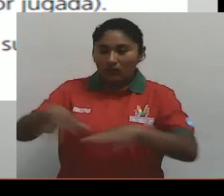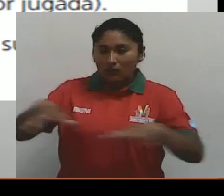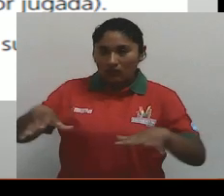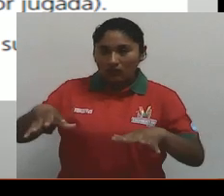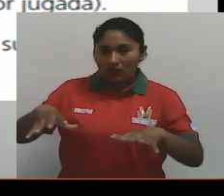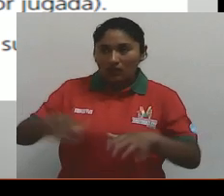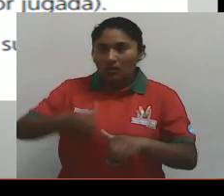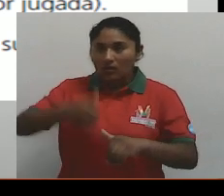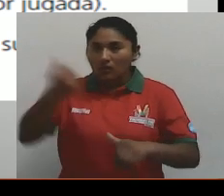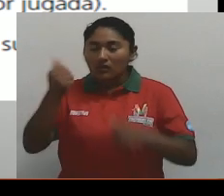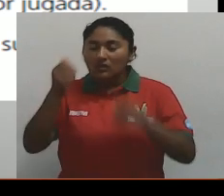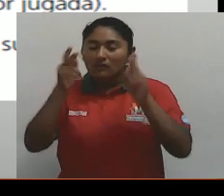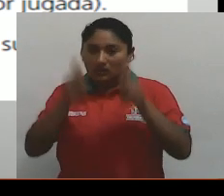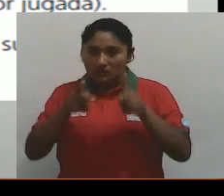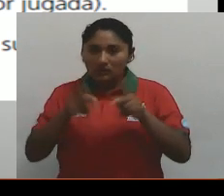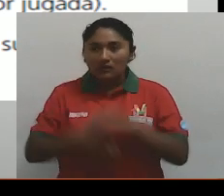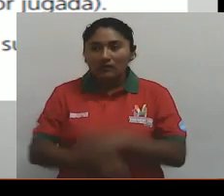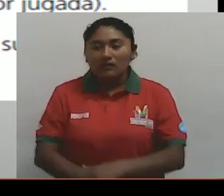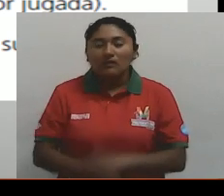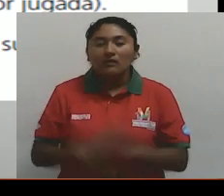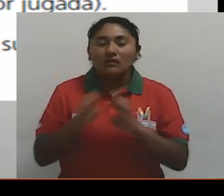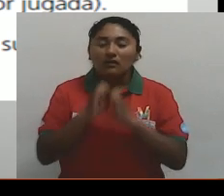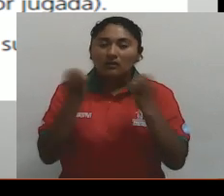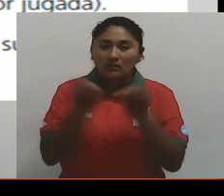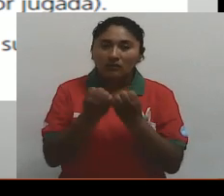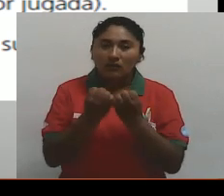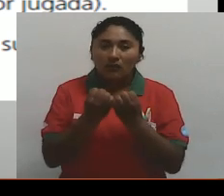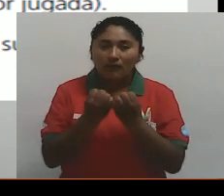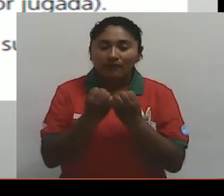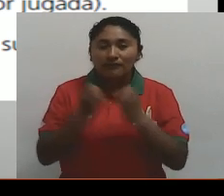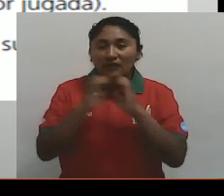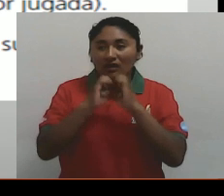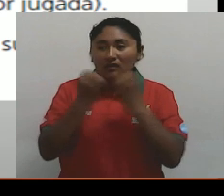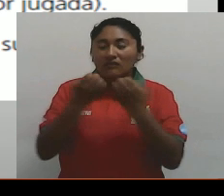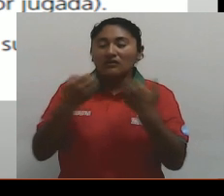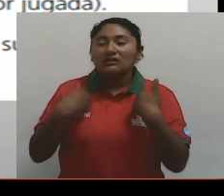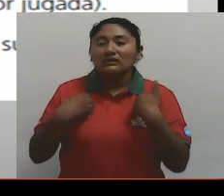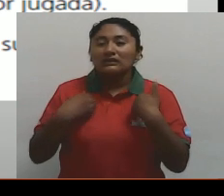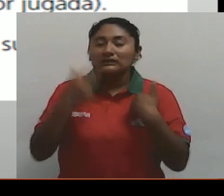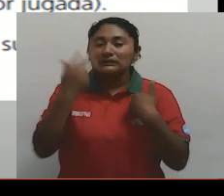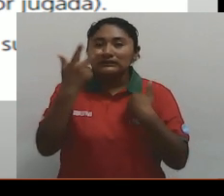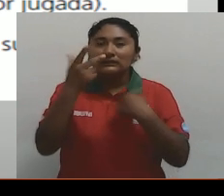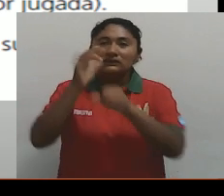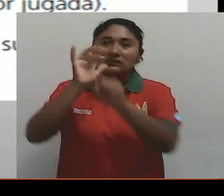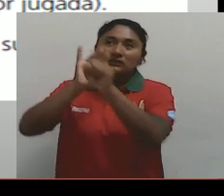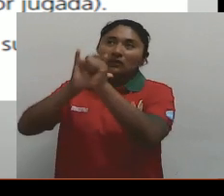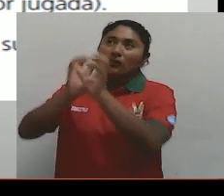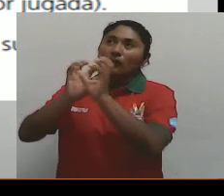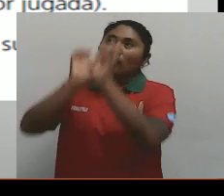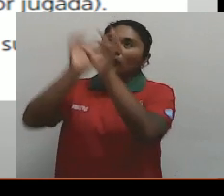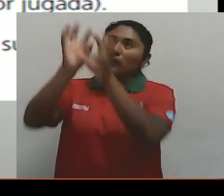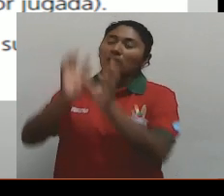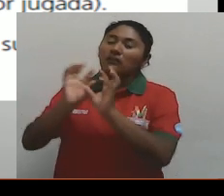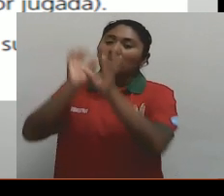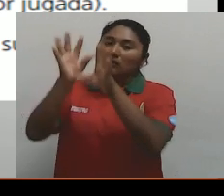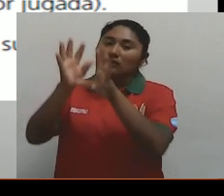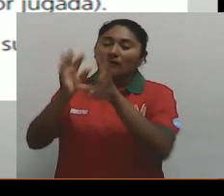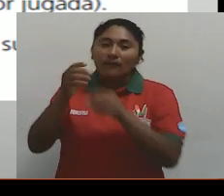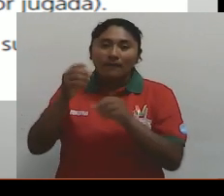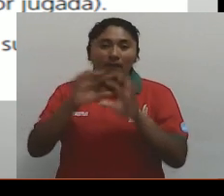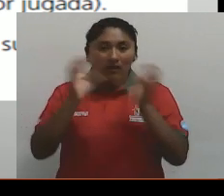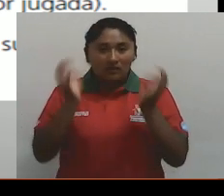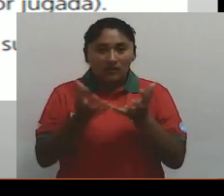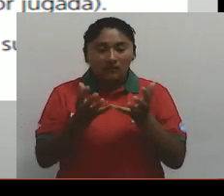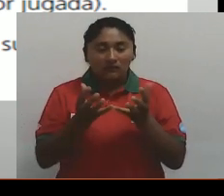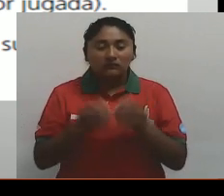propio. El equipo tiene 3 toques para regresar el balón, además del contacto del bloqueo. El balón